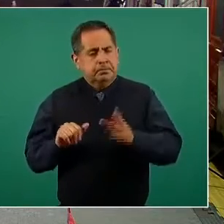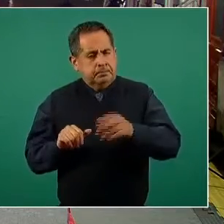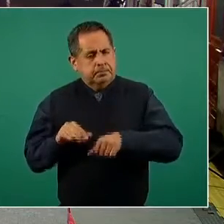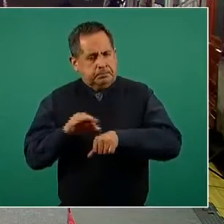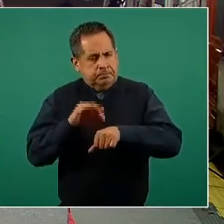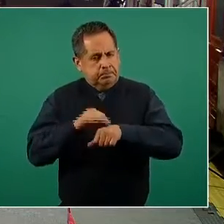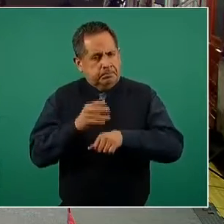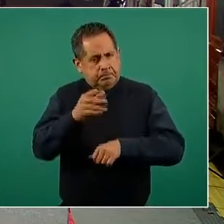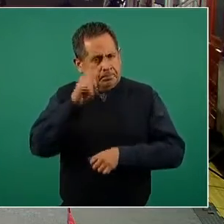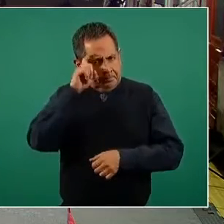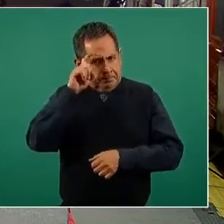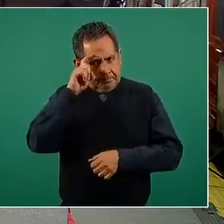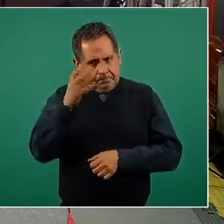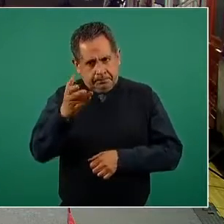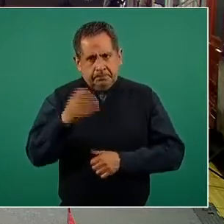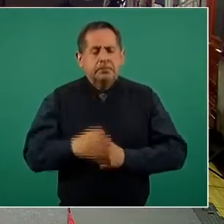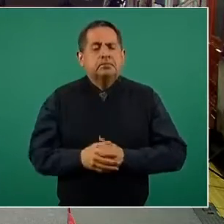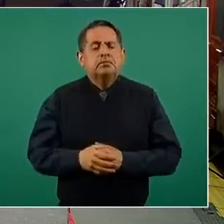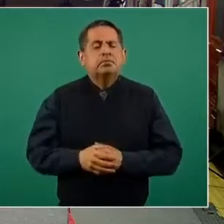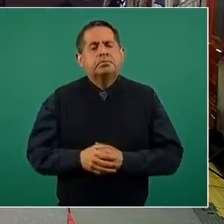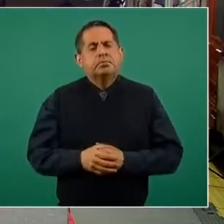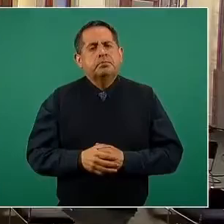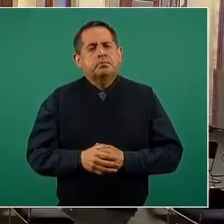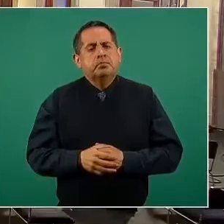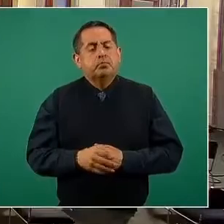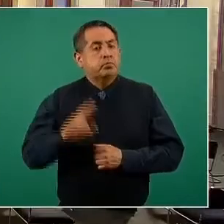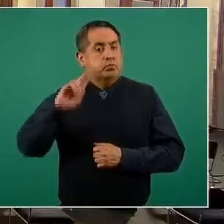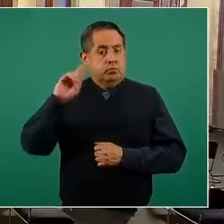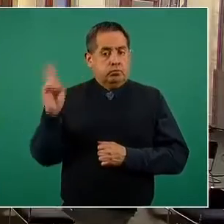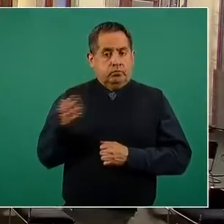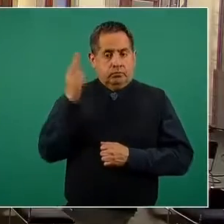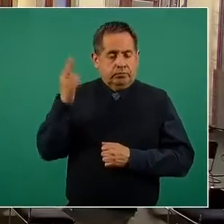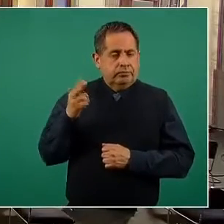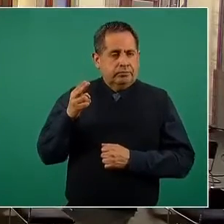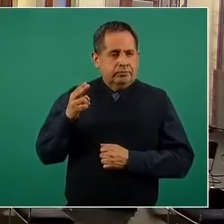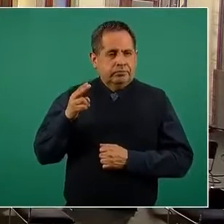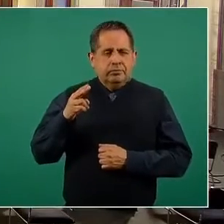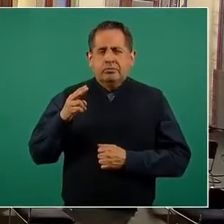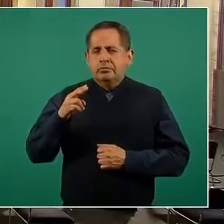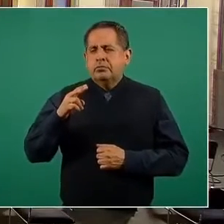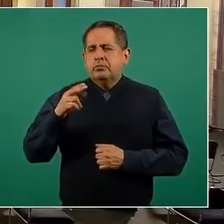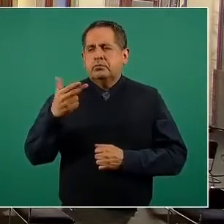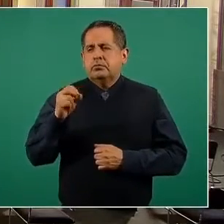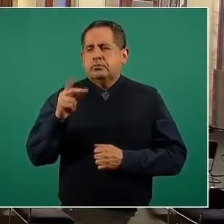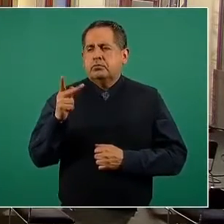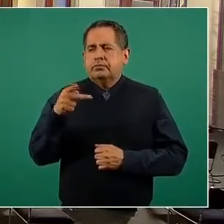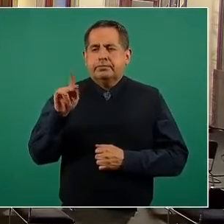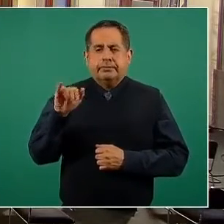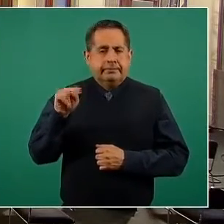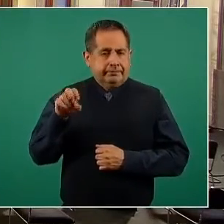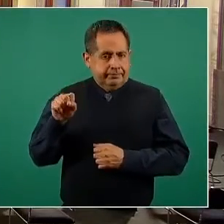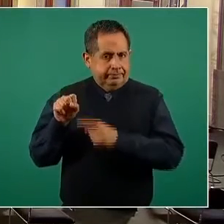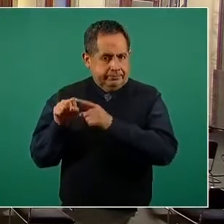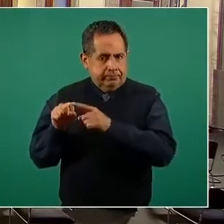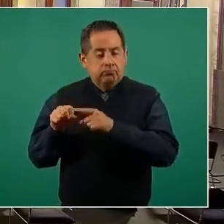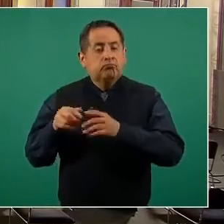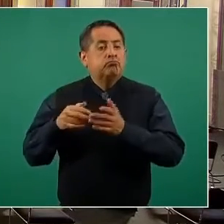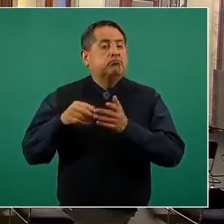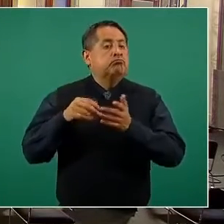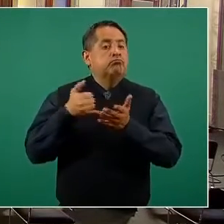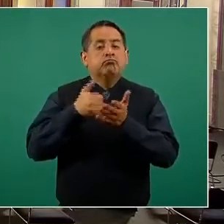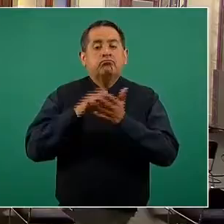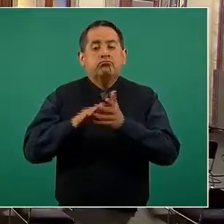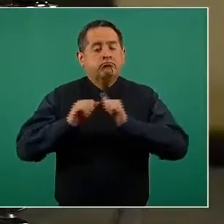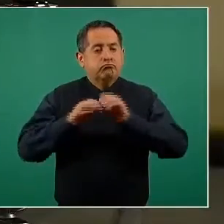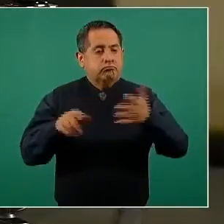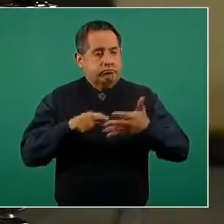Doctor Gatell, la Universidad de Johns Hopkins publicó una gráfica en donde ellos mencionan